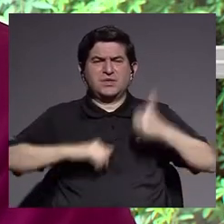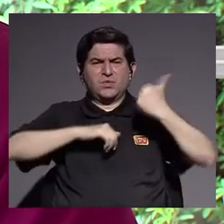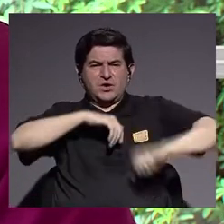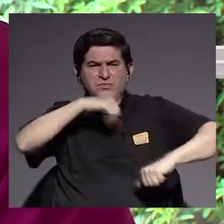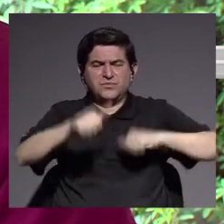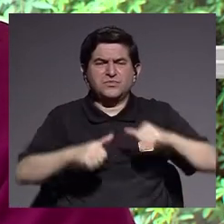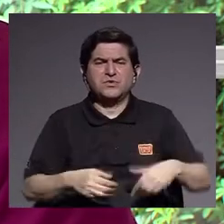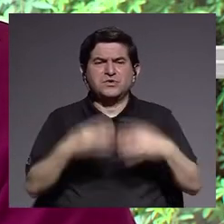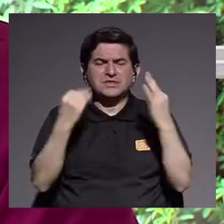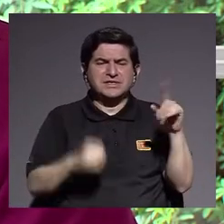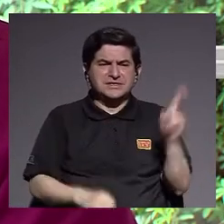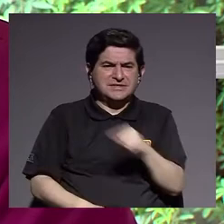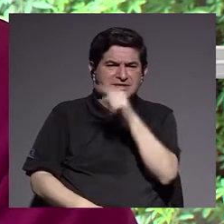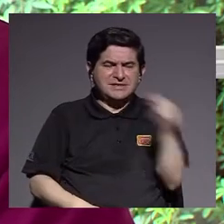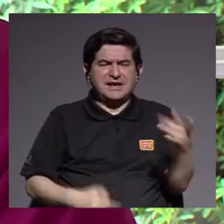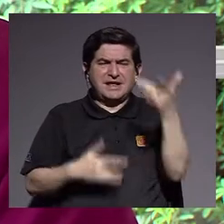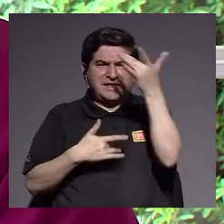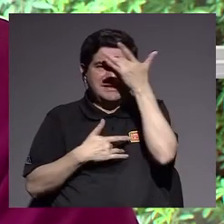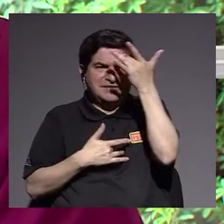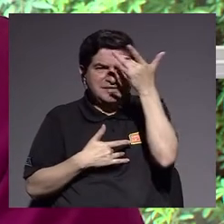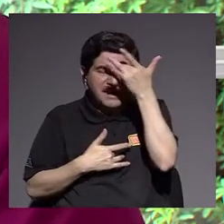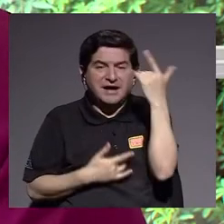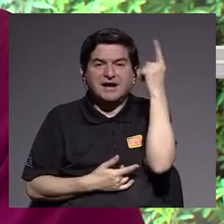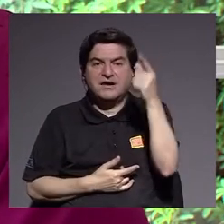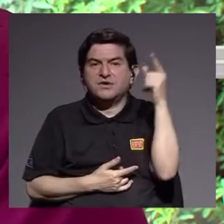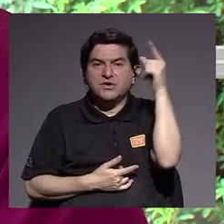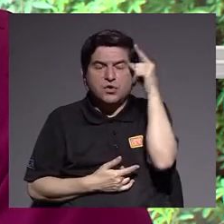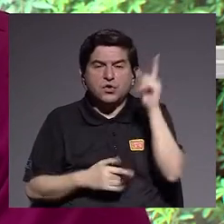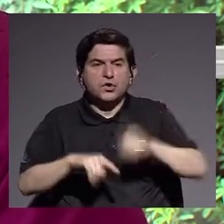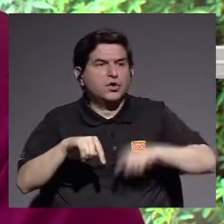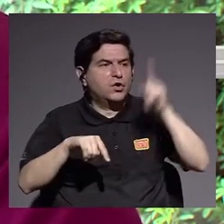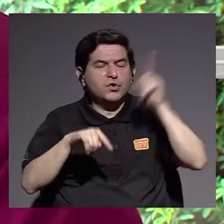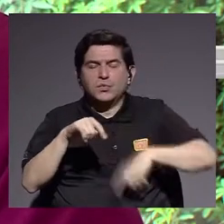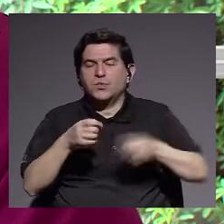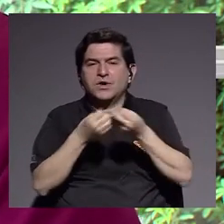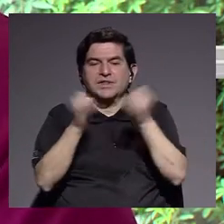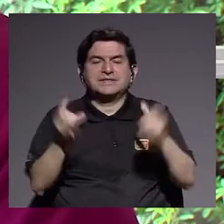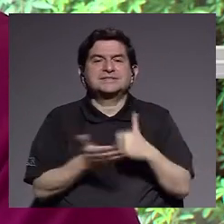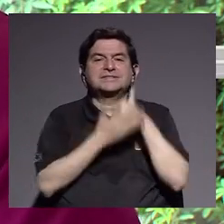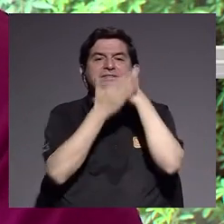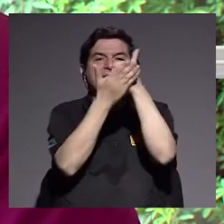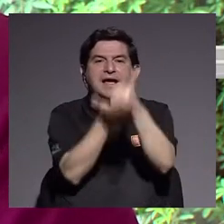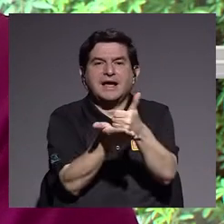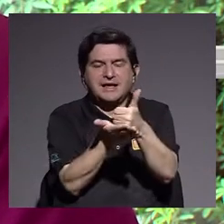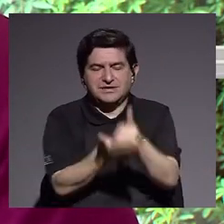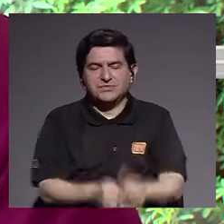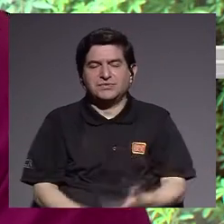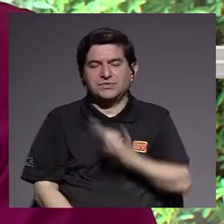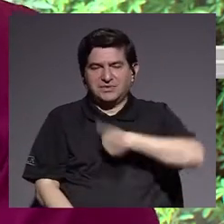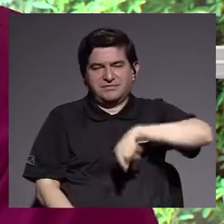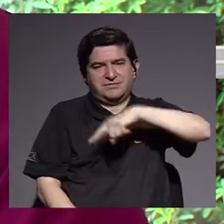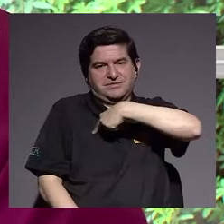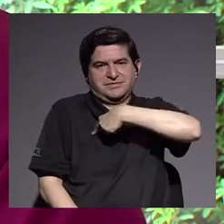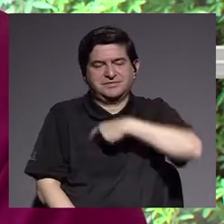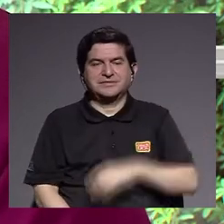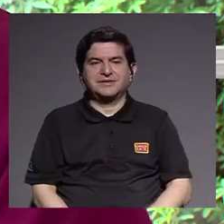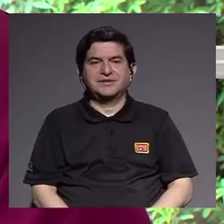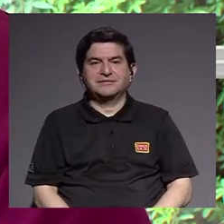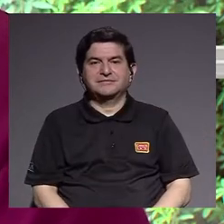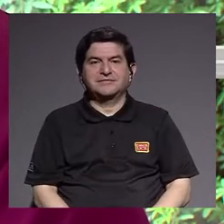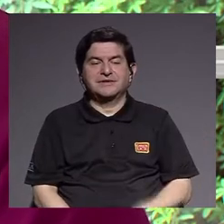para combatir y tratar de eliminar esa enfermedad que obviamente no lo va a lograr si no tiene una ayuda de verdad por parte de nosotros